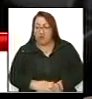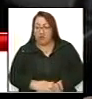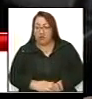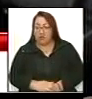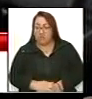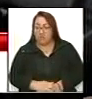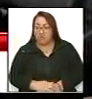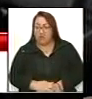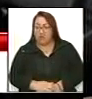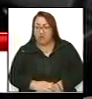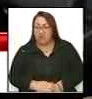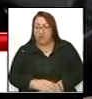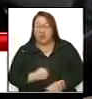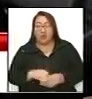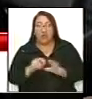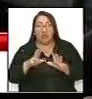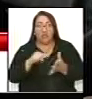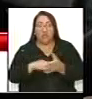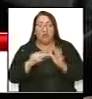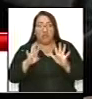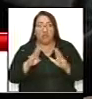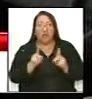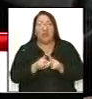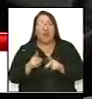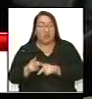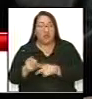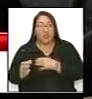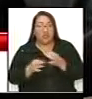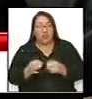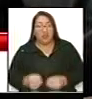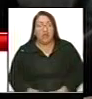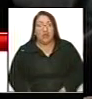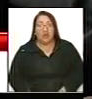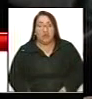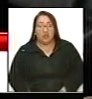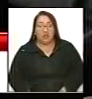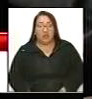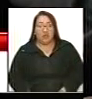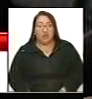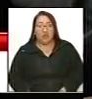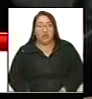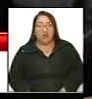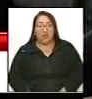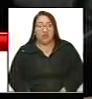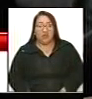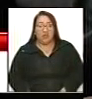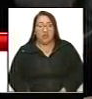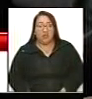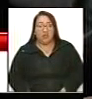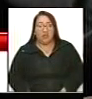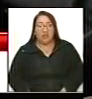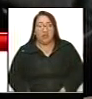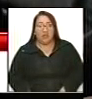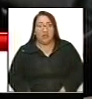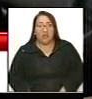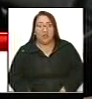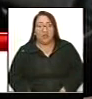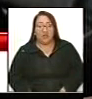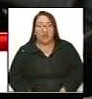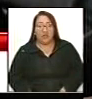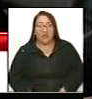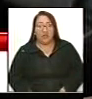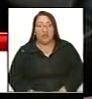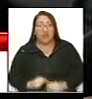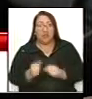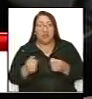colectiva, en el 8.9 también señala que los criterios que pueden seguirse en los sistemas de representación tenemos